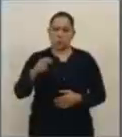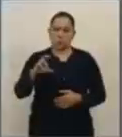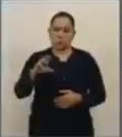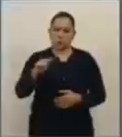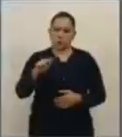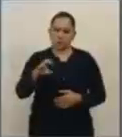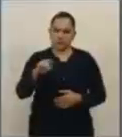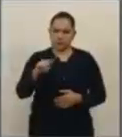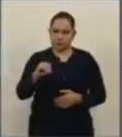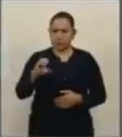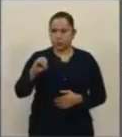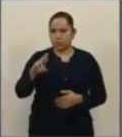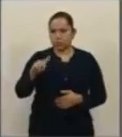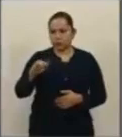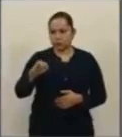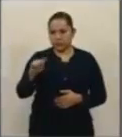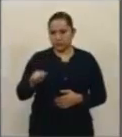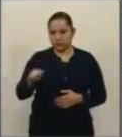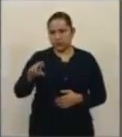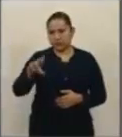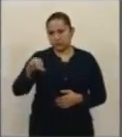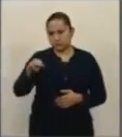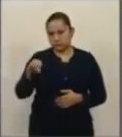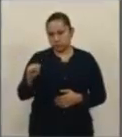Husberto Ortiz Ramos,